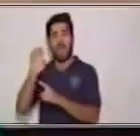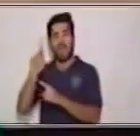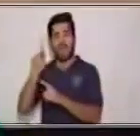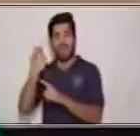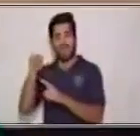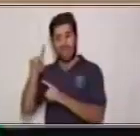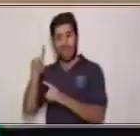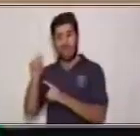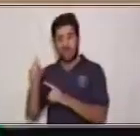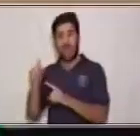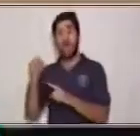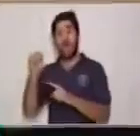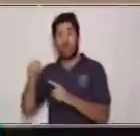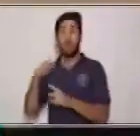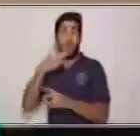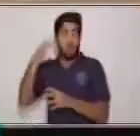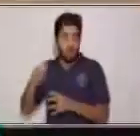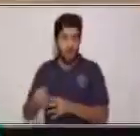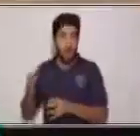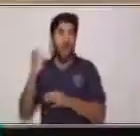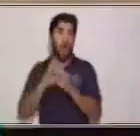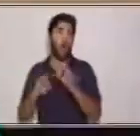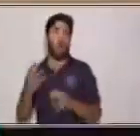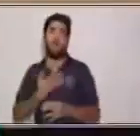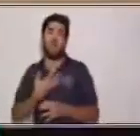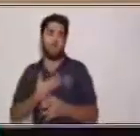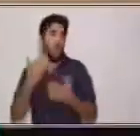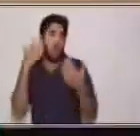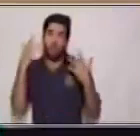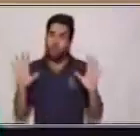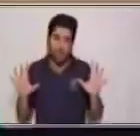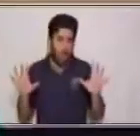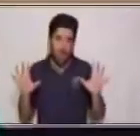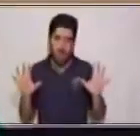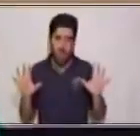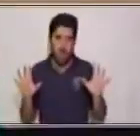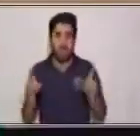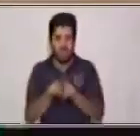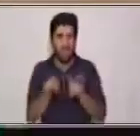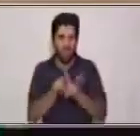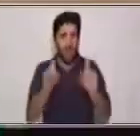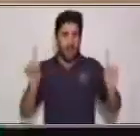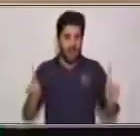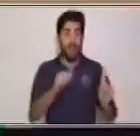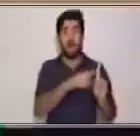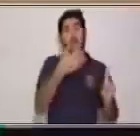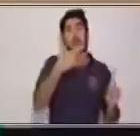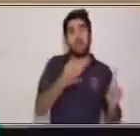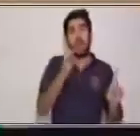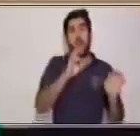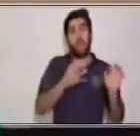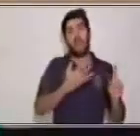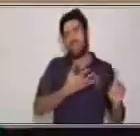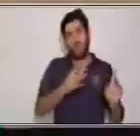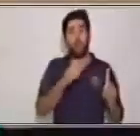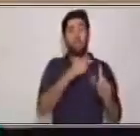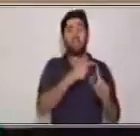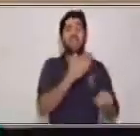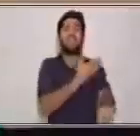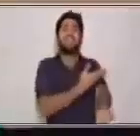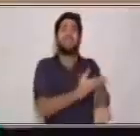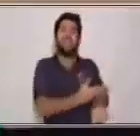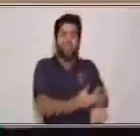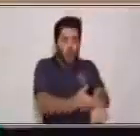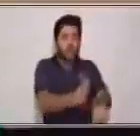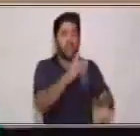que no se sabe si fue cierta o no, igual que el mito, pero el mito se ha confirmado que es una historia